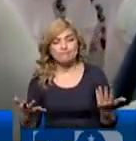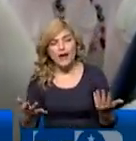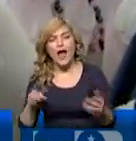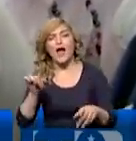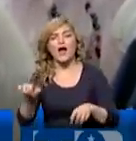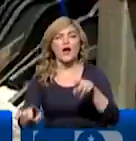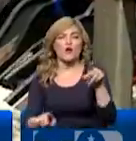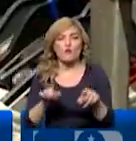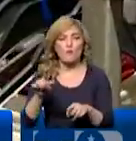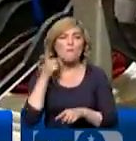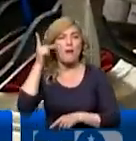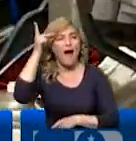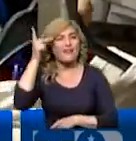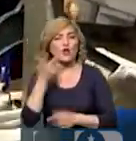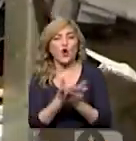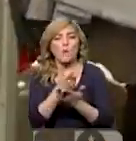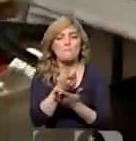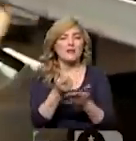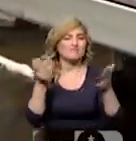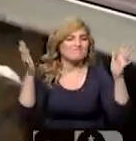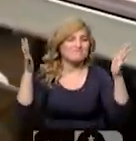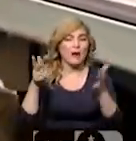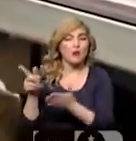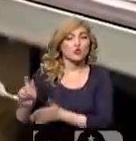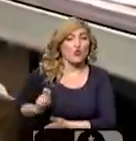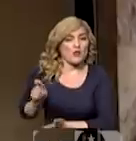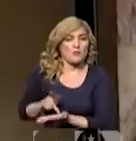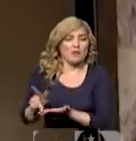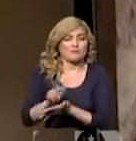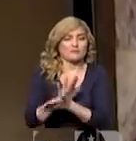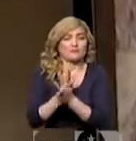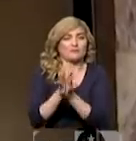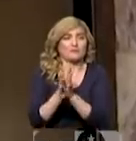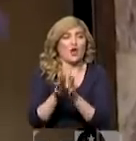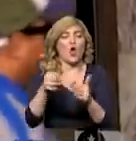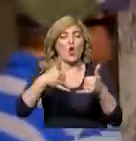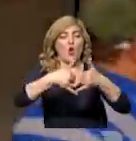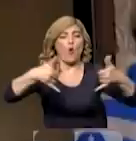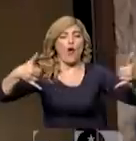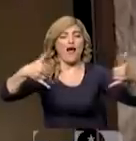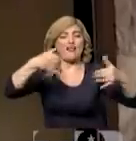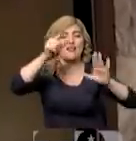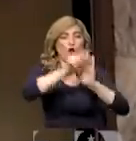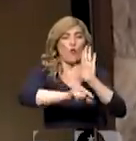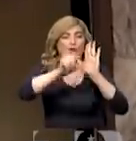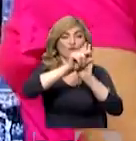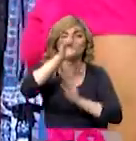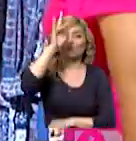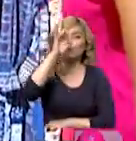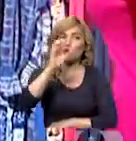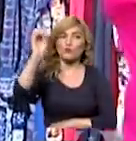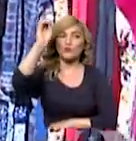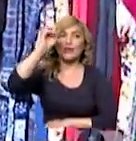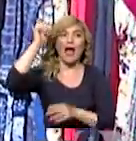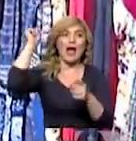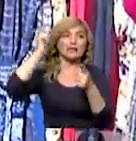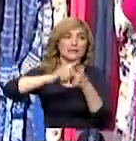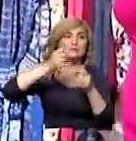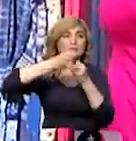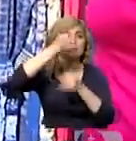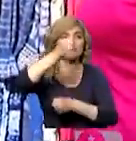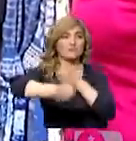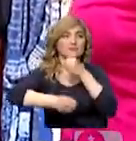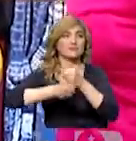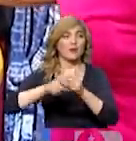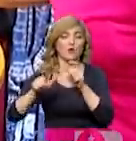personas no han cobrado aún. En el local de Nelson, el descuento del 70% en toda la mercadería se extenderá hasta finales de año.